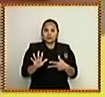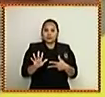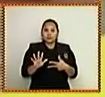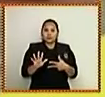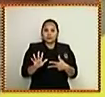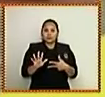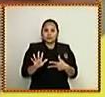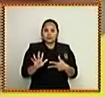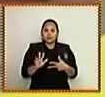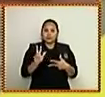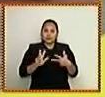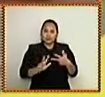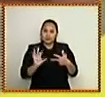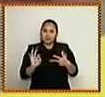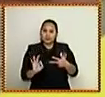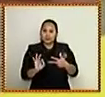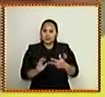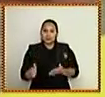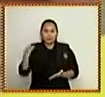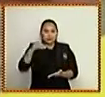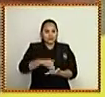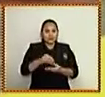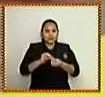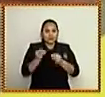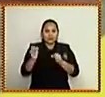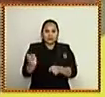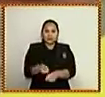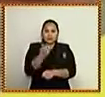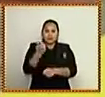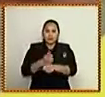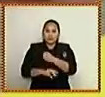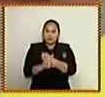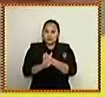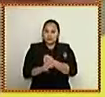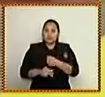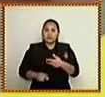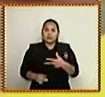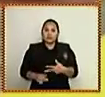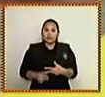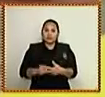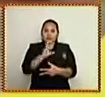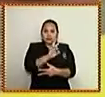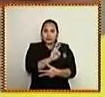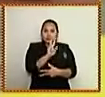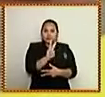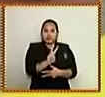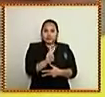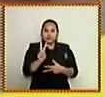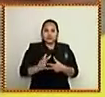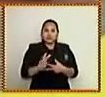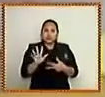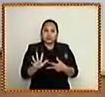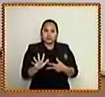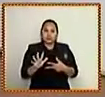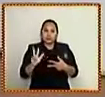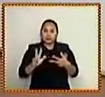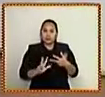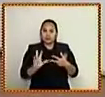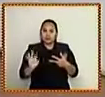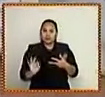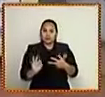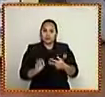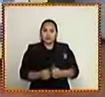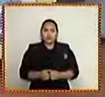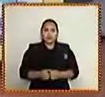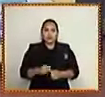Este es el 39. Con gusto les repito los tres números de Pega 3, 72, 25 y 39.